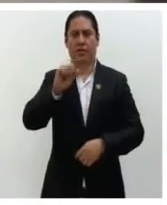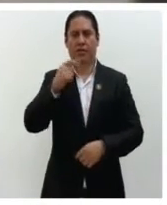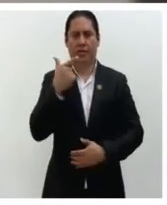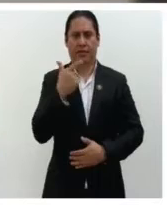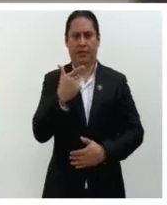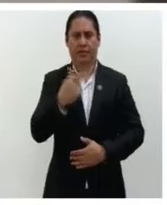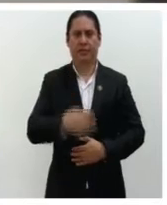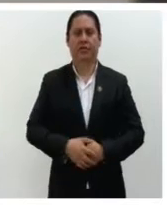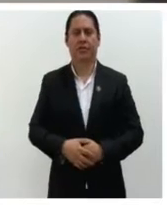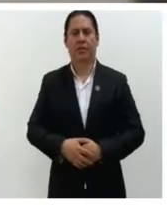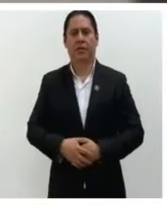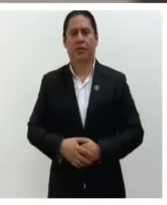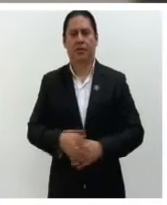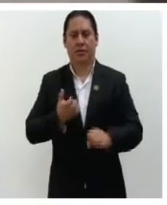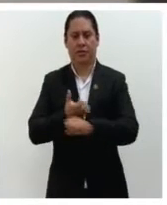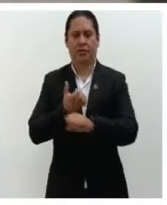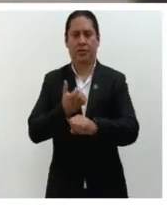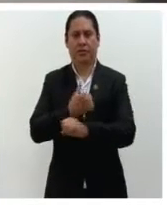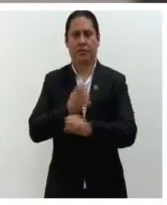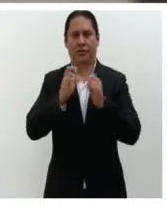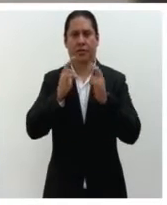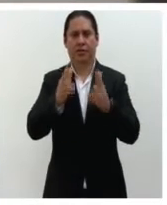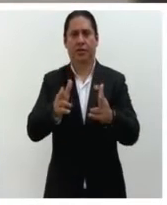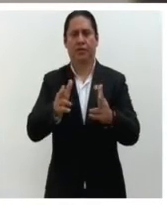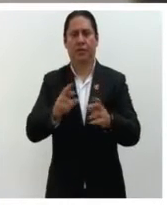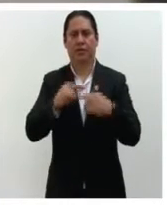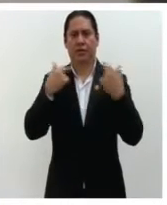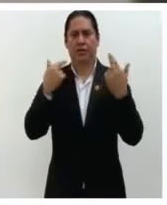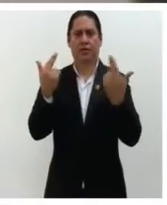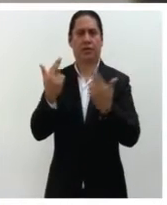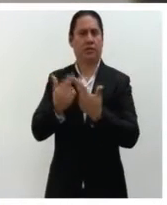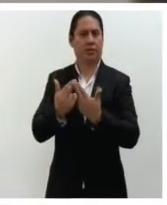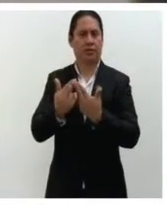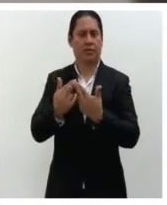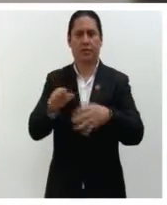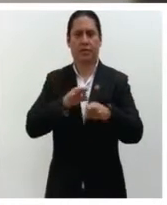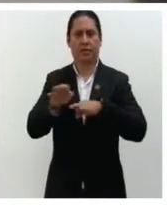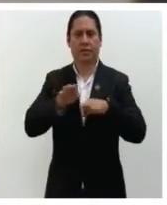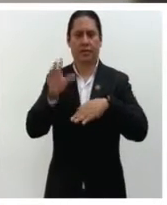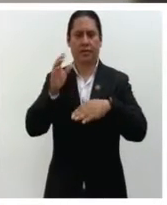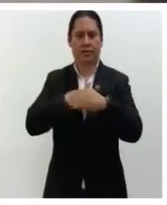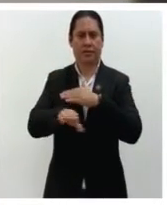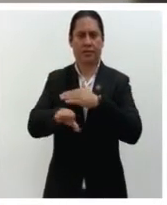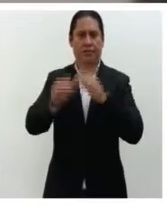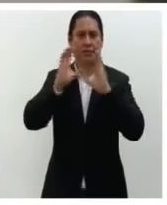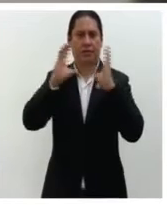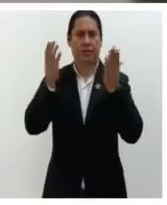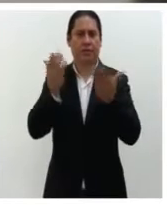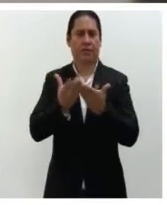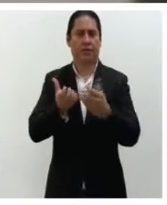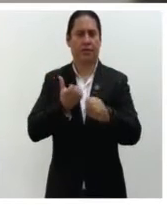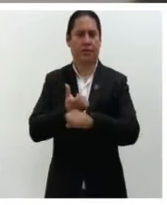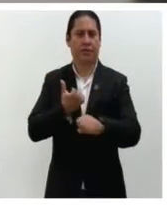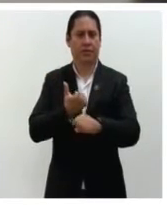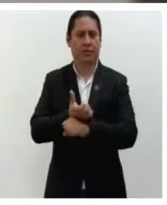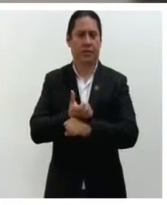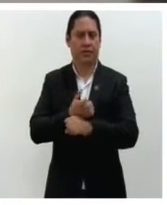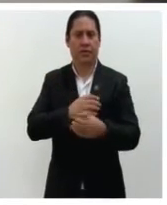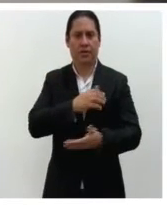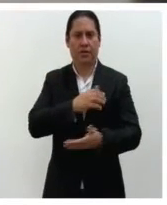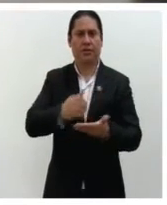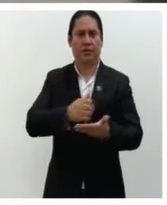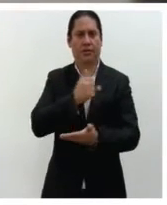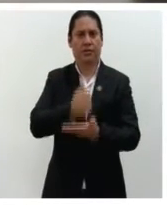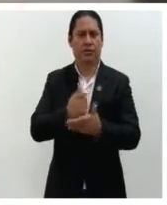67ª Legislatura Constitucional del Estado Libre y Soberano de Chiapas, en reunión de trabajo celebrada en el Honorable Congreso del